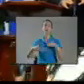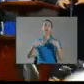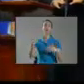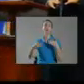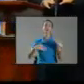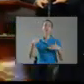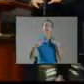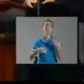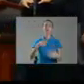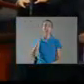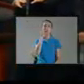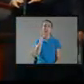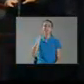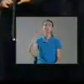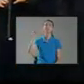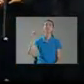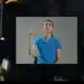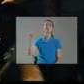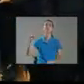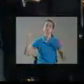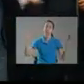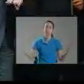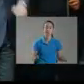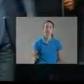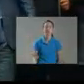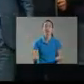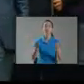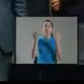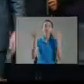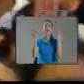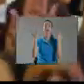con regocijo.